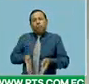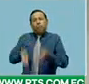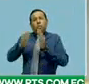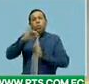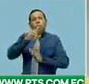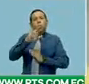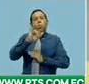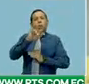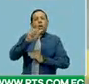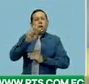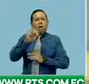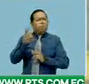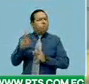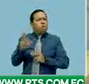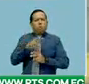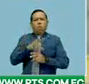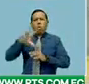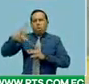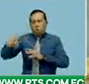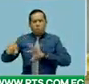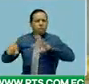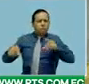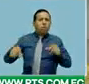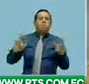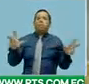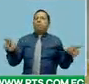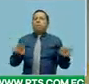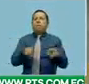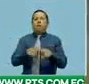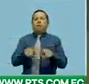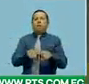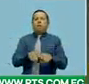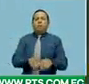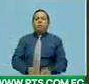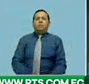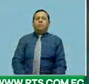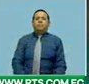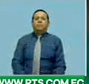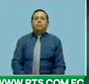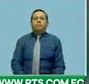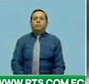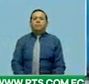por las cámaras de seguridad. Informó Celeste Dueñas.